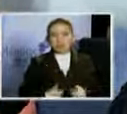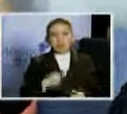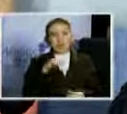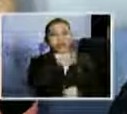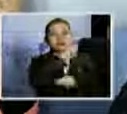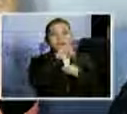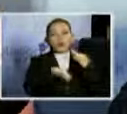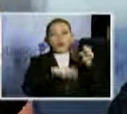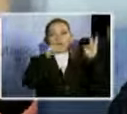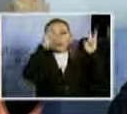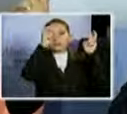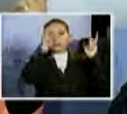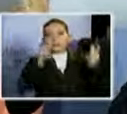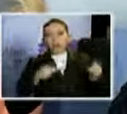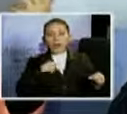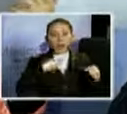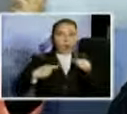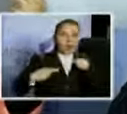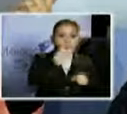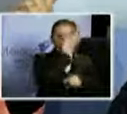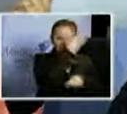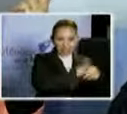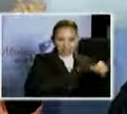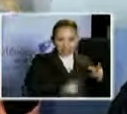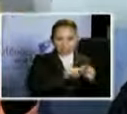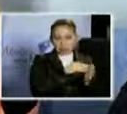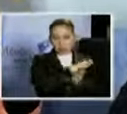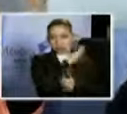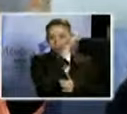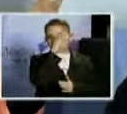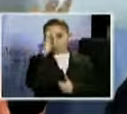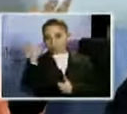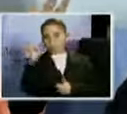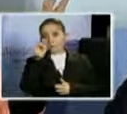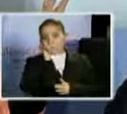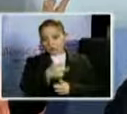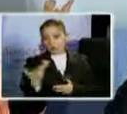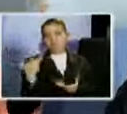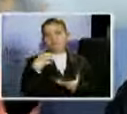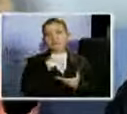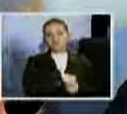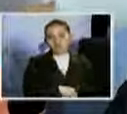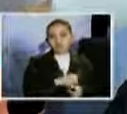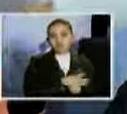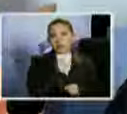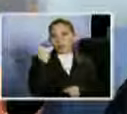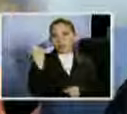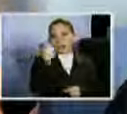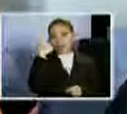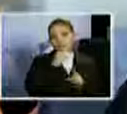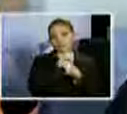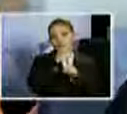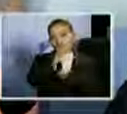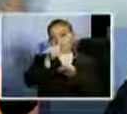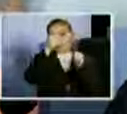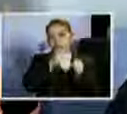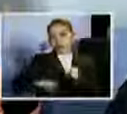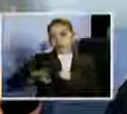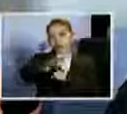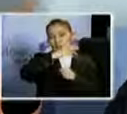todos los temas que hemos discutido desde las 4 de la tarde están inmersos, porque afectan a la